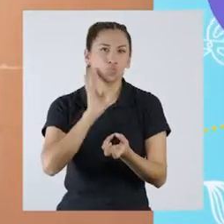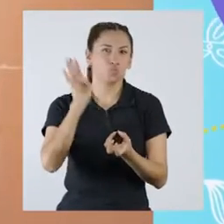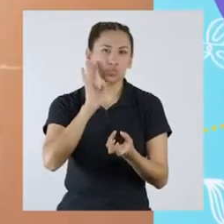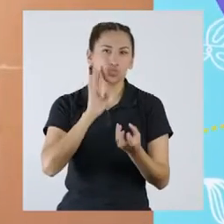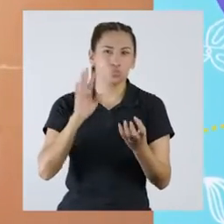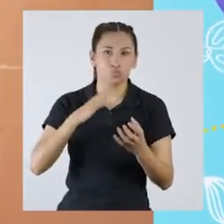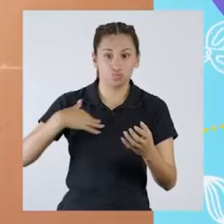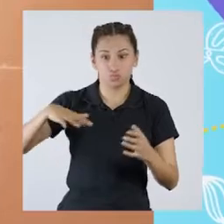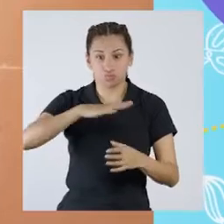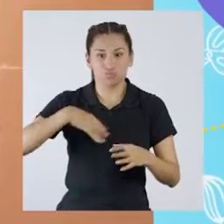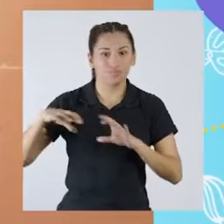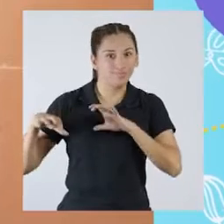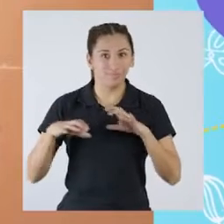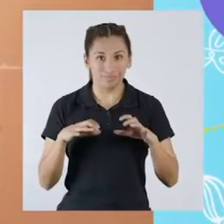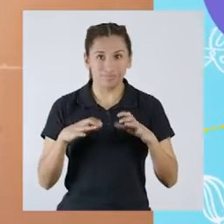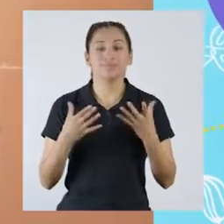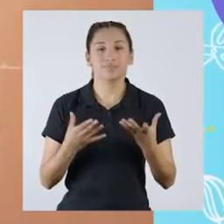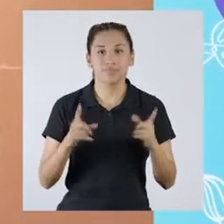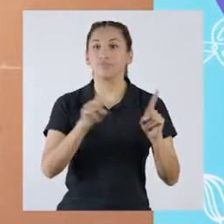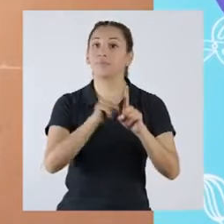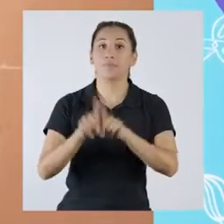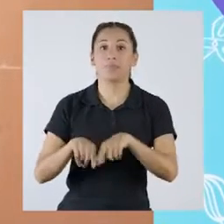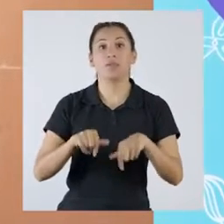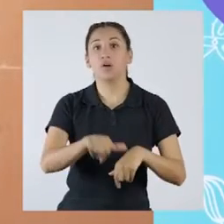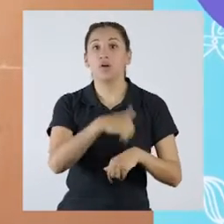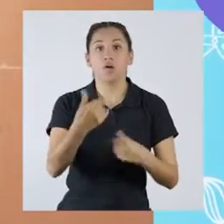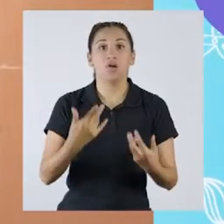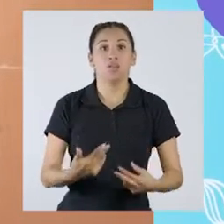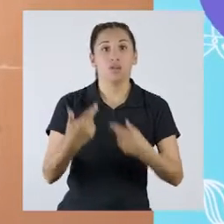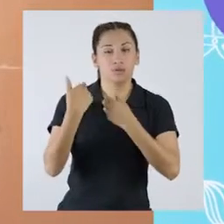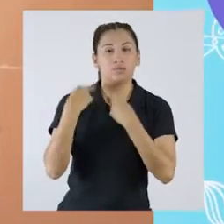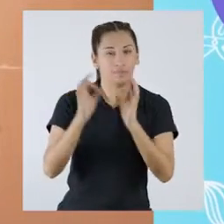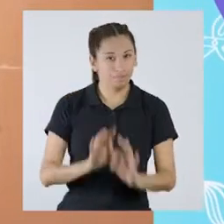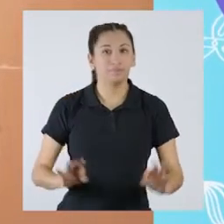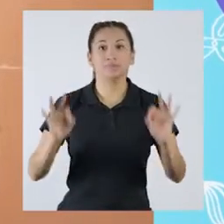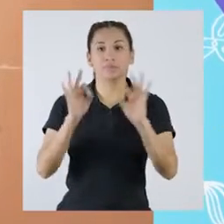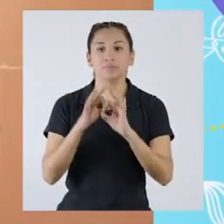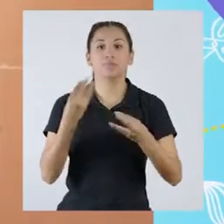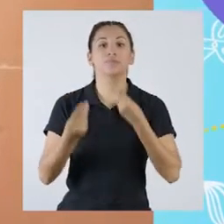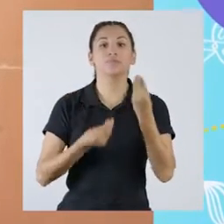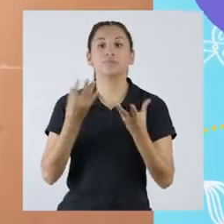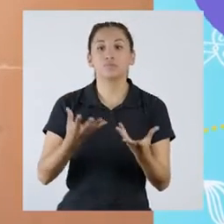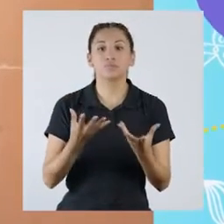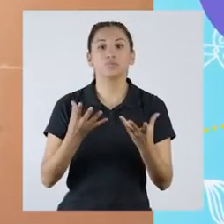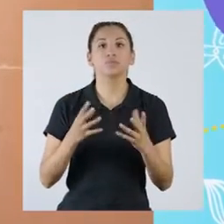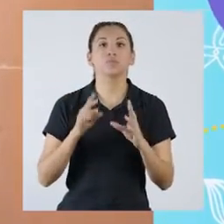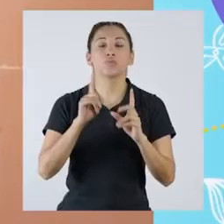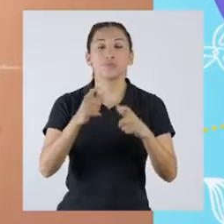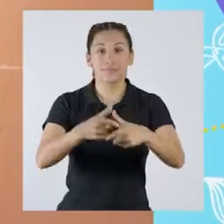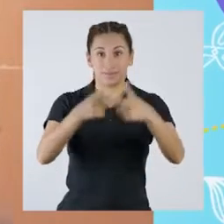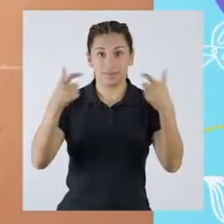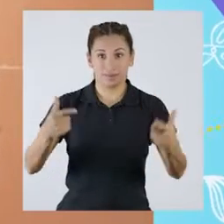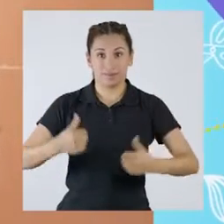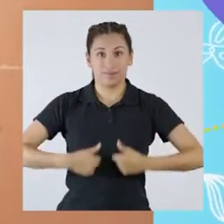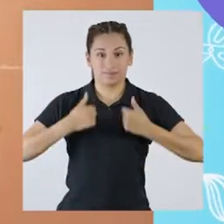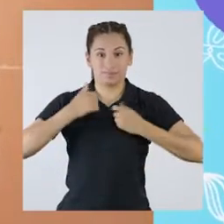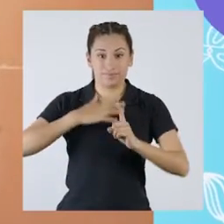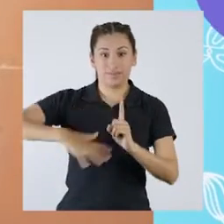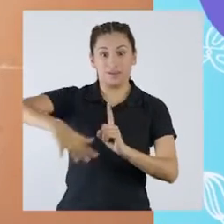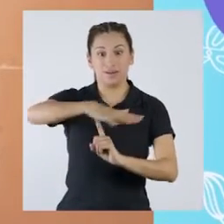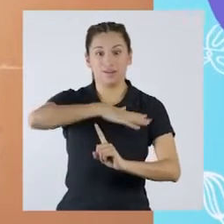que nosotros exhalamos. Por otro lado, también cumplen otras funciones muy importantes como el de albergar una gran